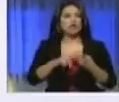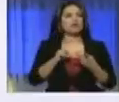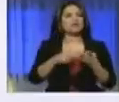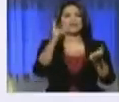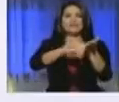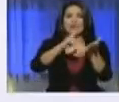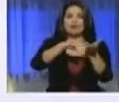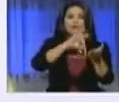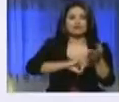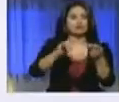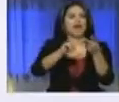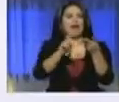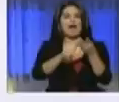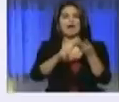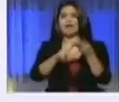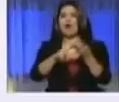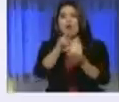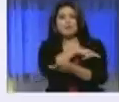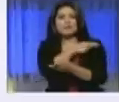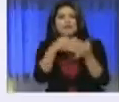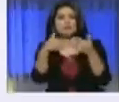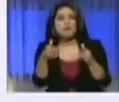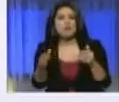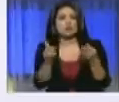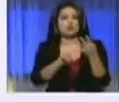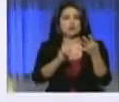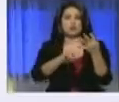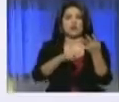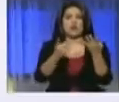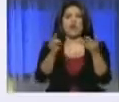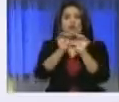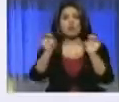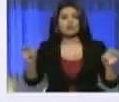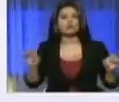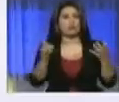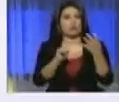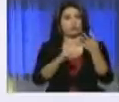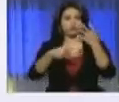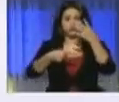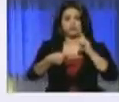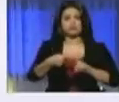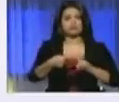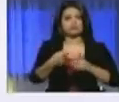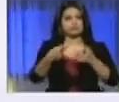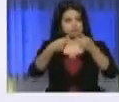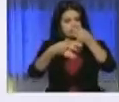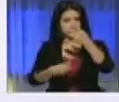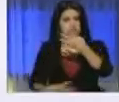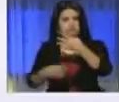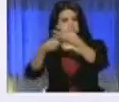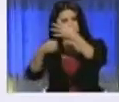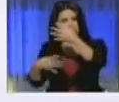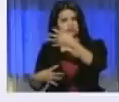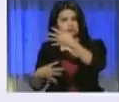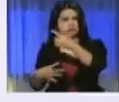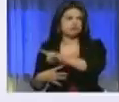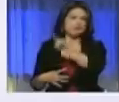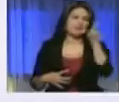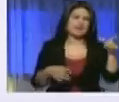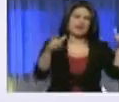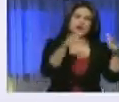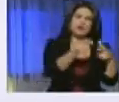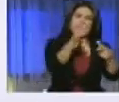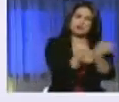salud pública, la educación pública, la MUP, los vampiros de la MUP, los zombies de la MUP,